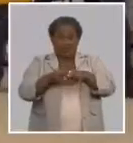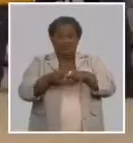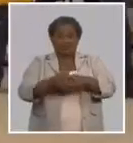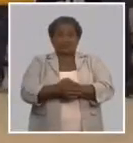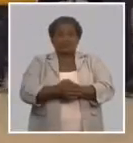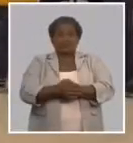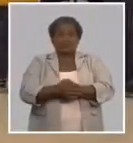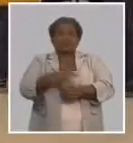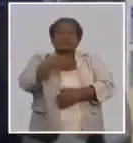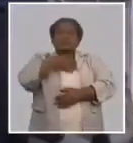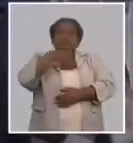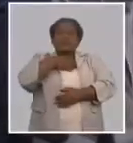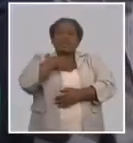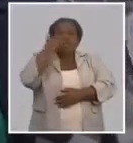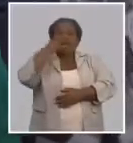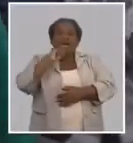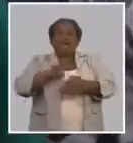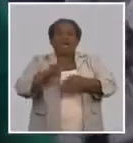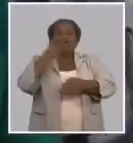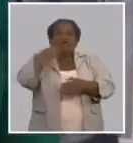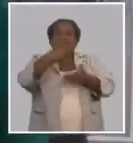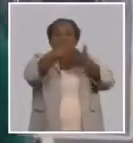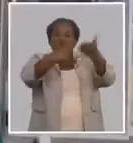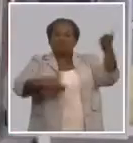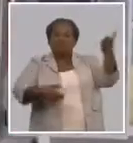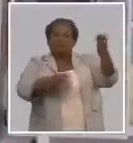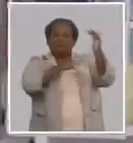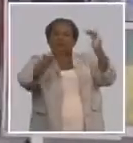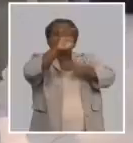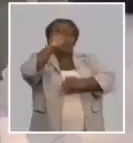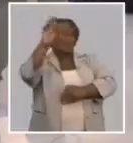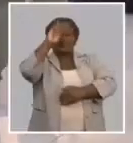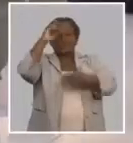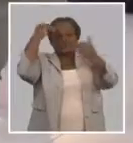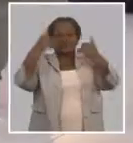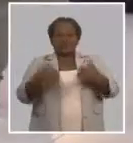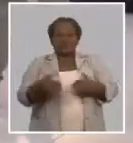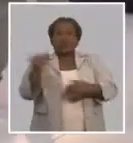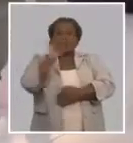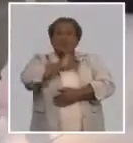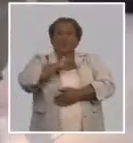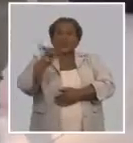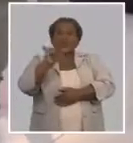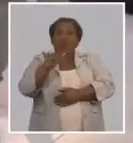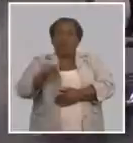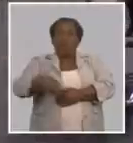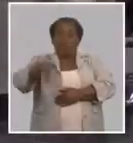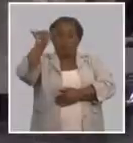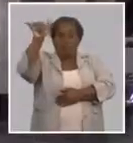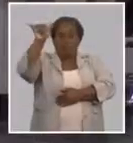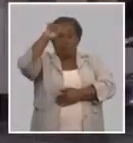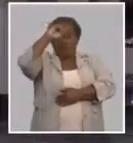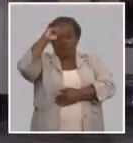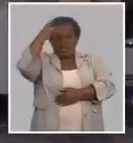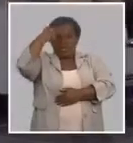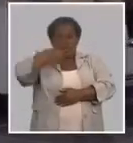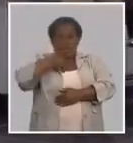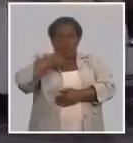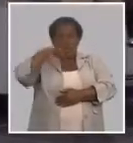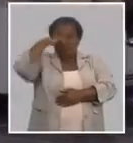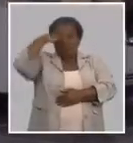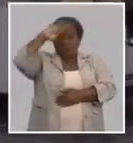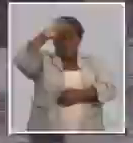baradero cuenta con el aval sanitario del ministerio de salud pública y la corporación de la aviación cubana s/a para operar en la